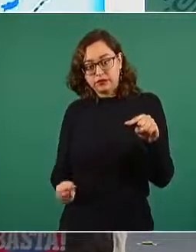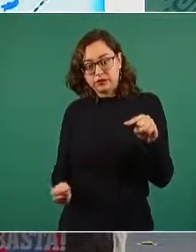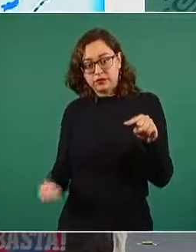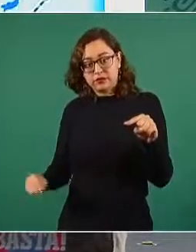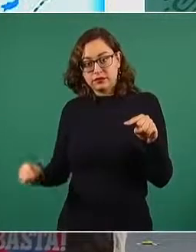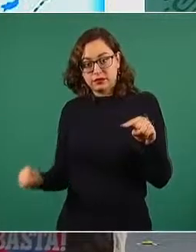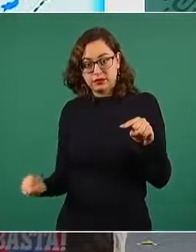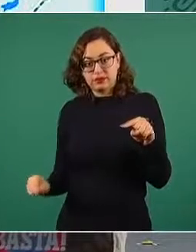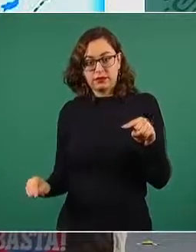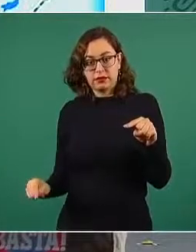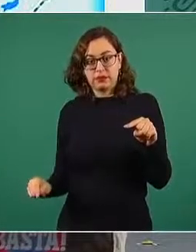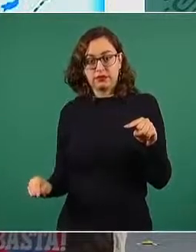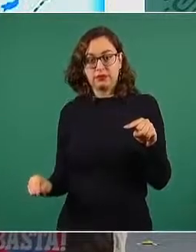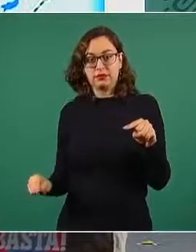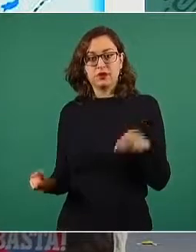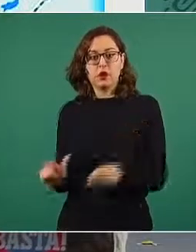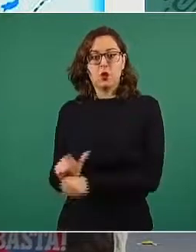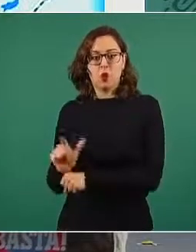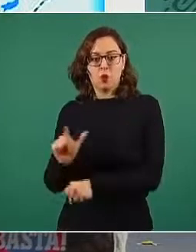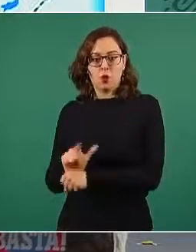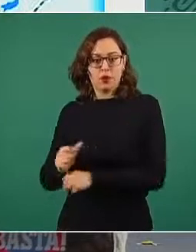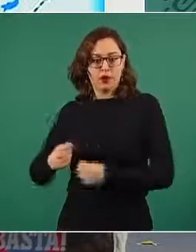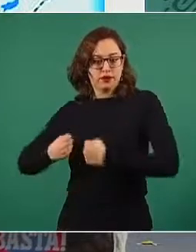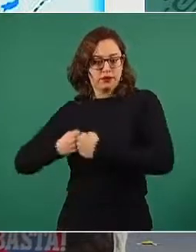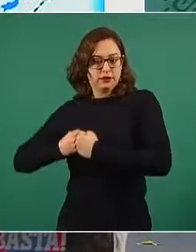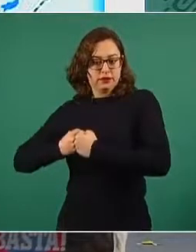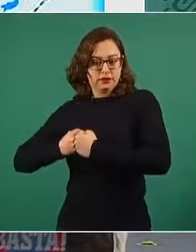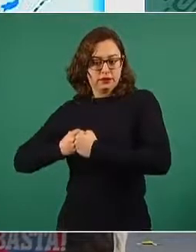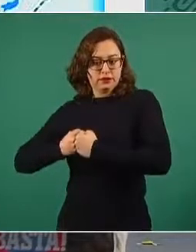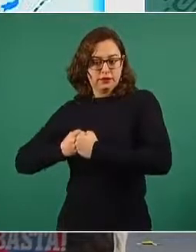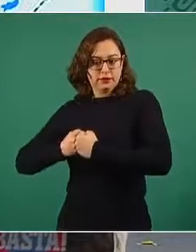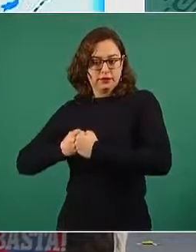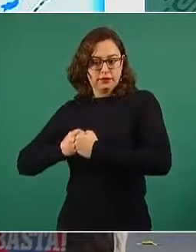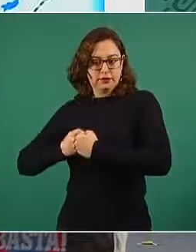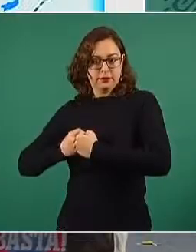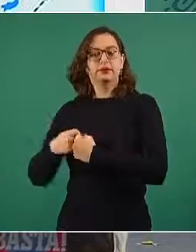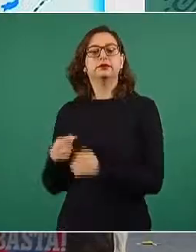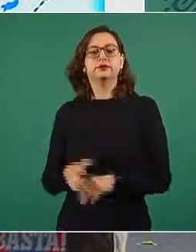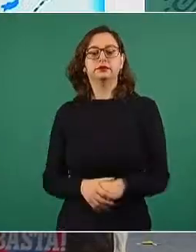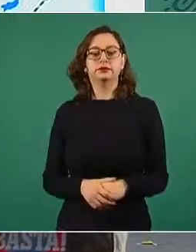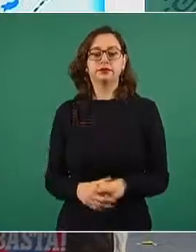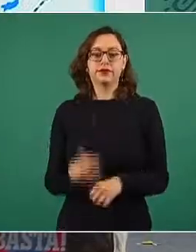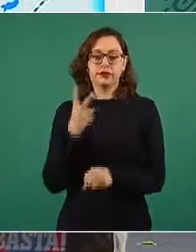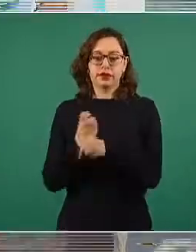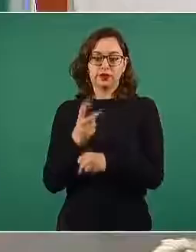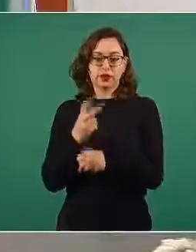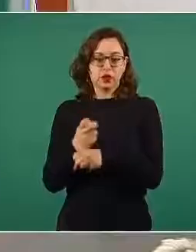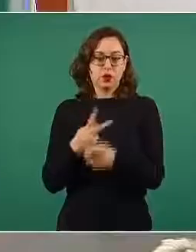a los límites con Guatemala. Este es el segundo proyecto.